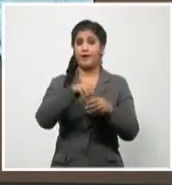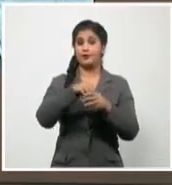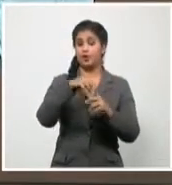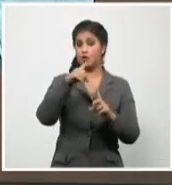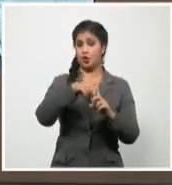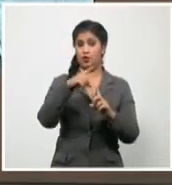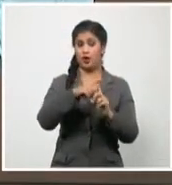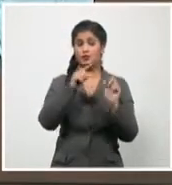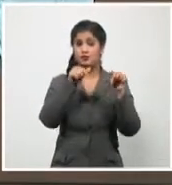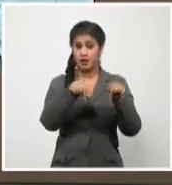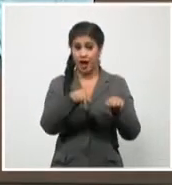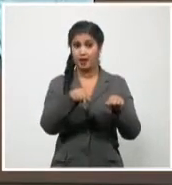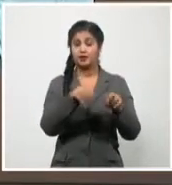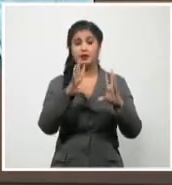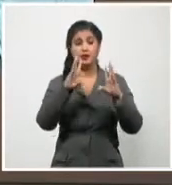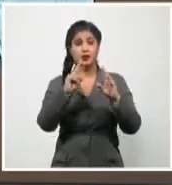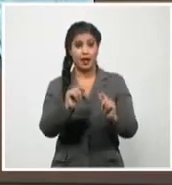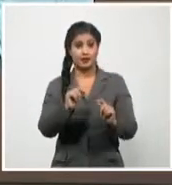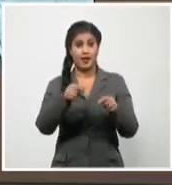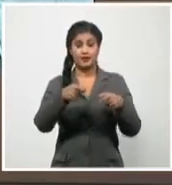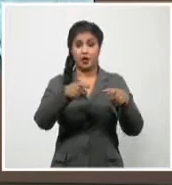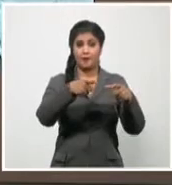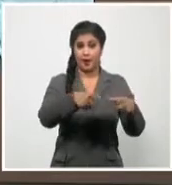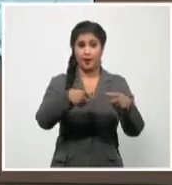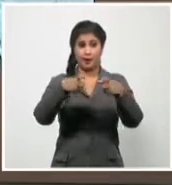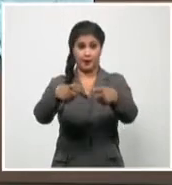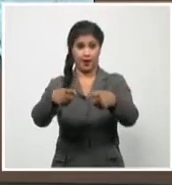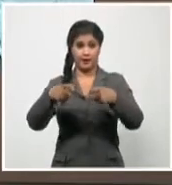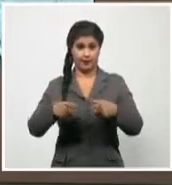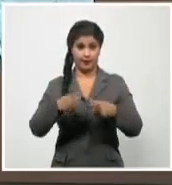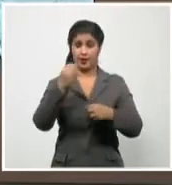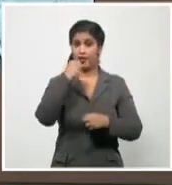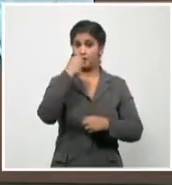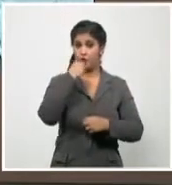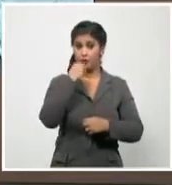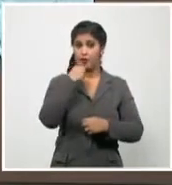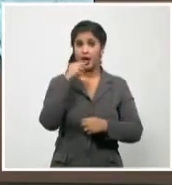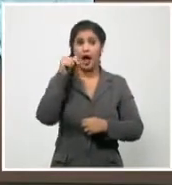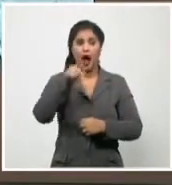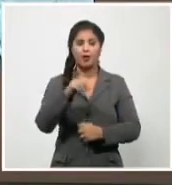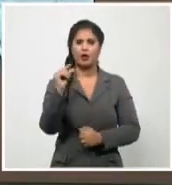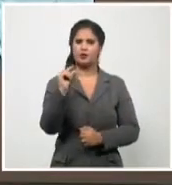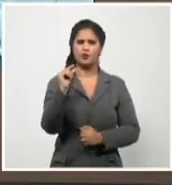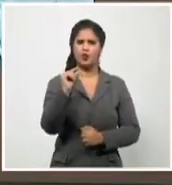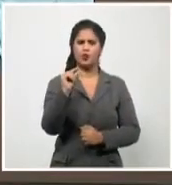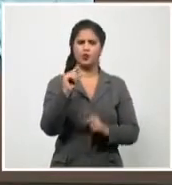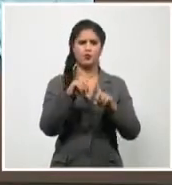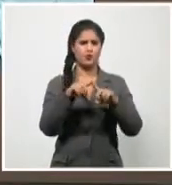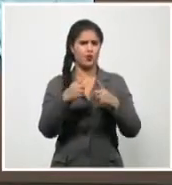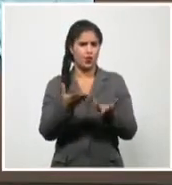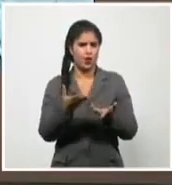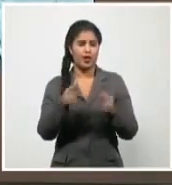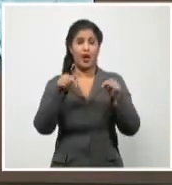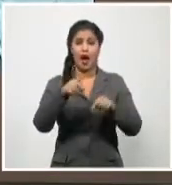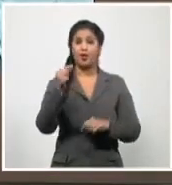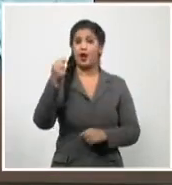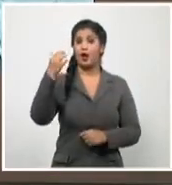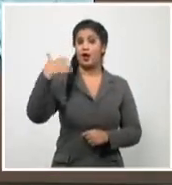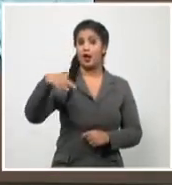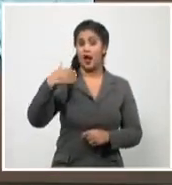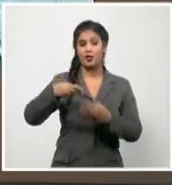disminución del número de comensales que han declinado asistir a estas instituciones porque ya no se trata de un servicio